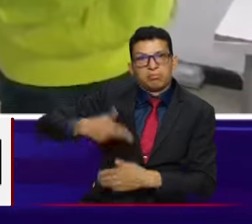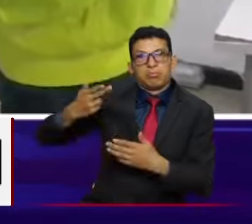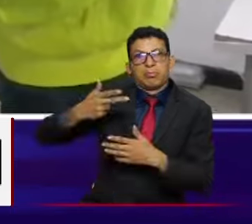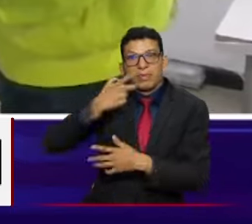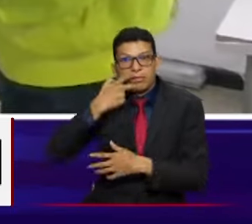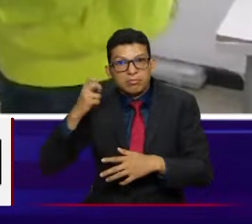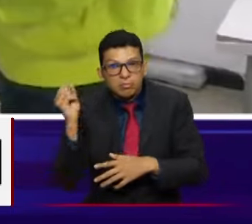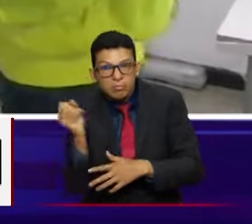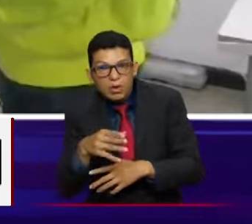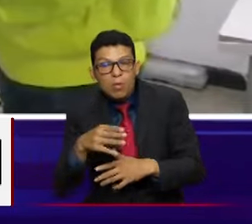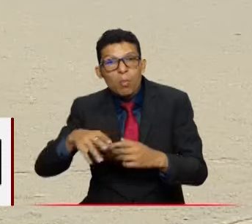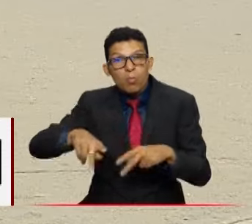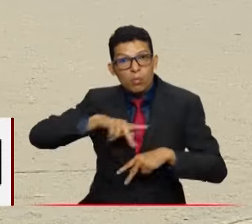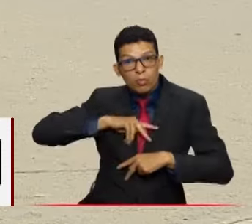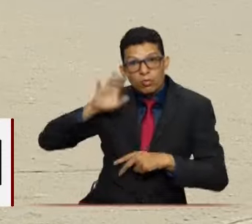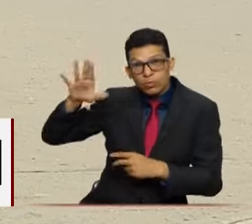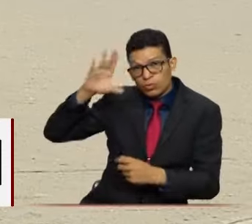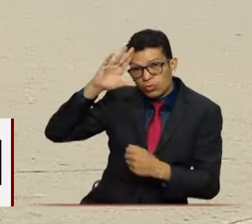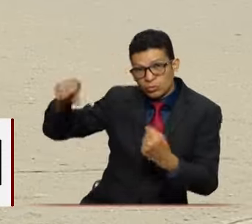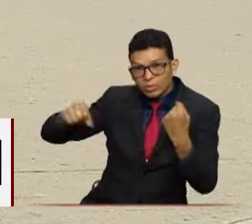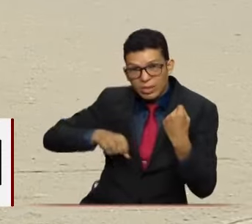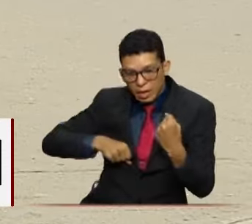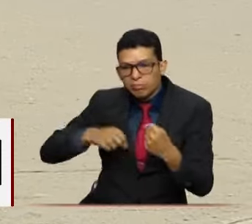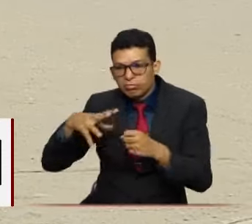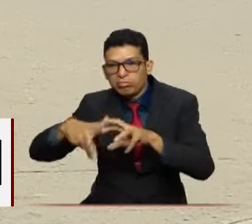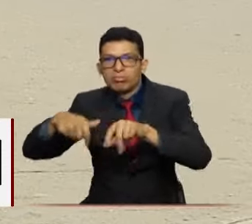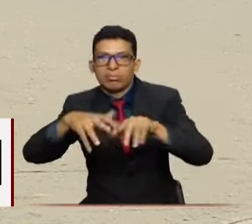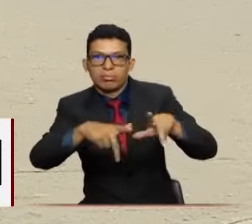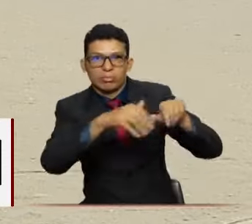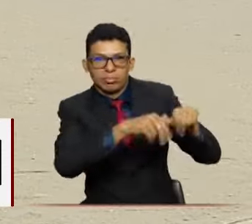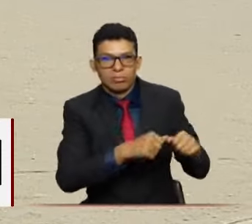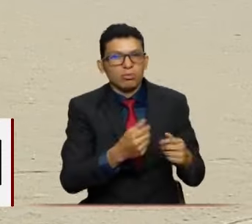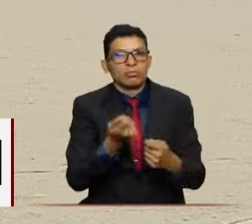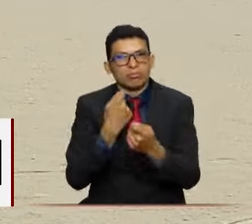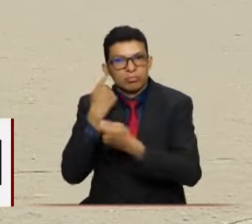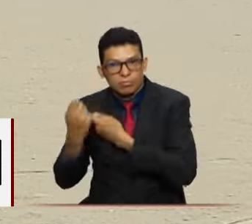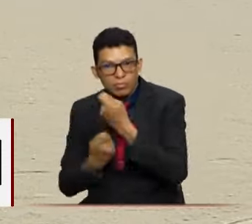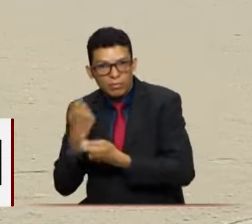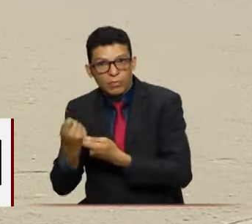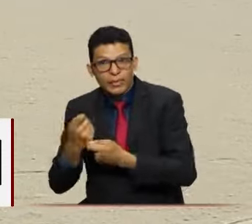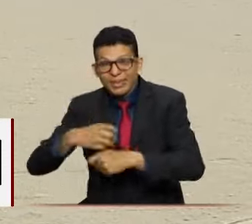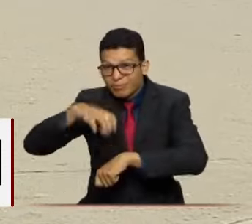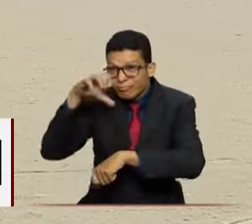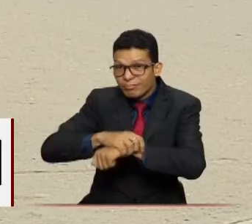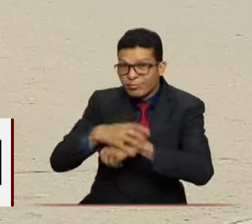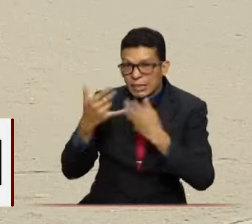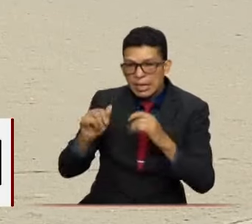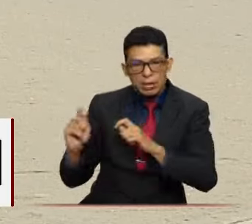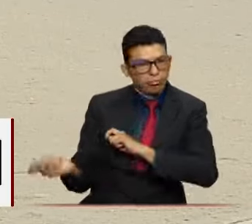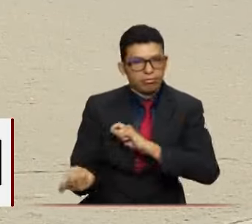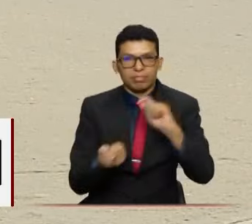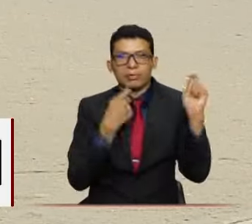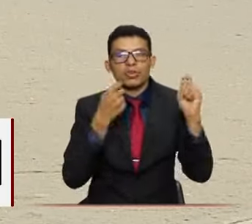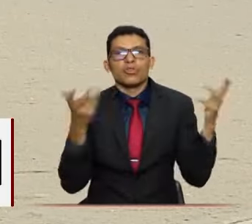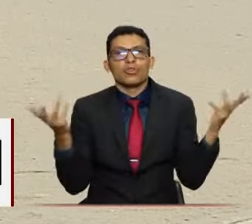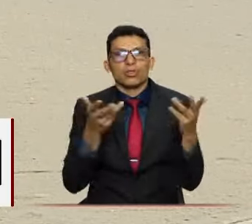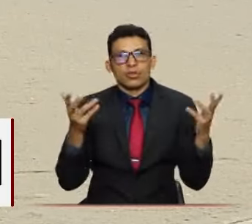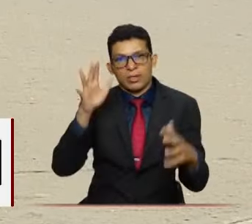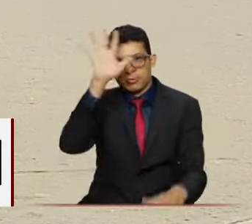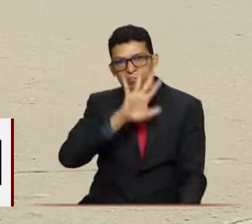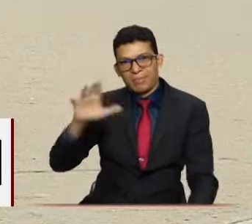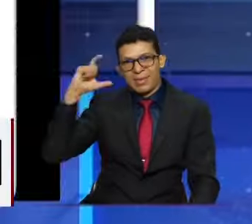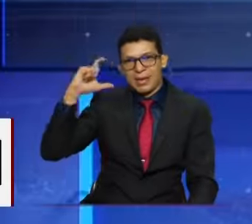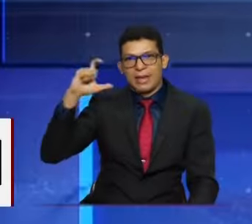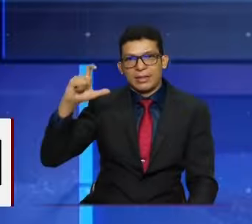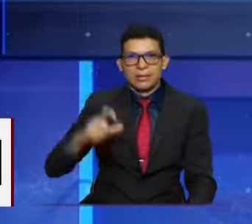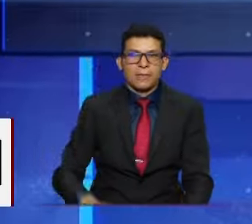uso privativo, entre otros. Tan pronto fue generada y efectuada esta captura, fue trasladado hacia ese departamento.